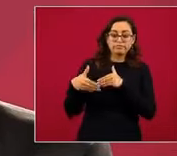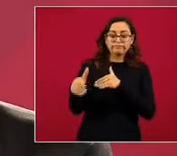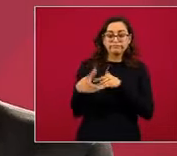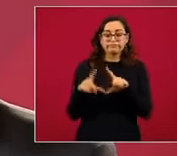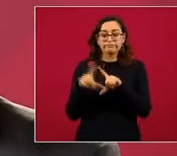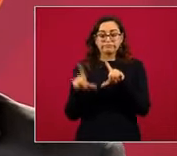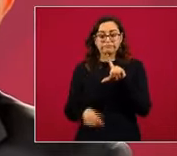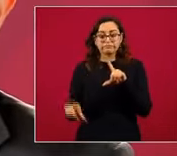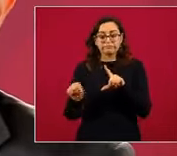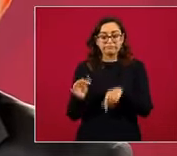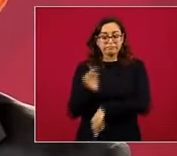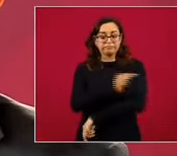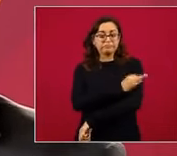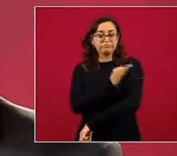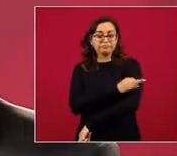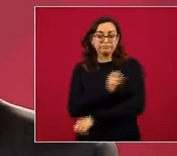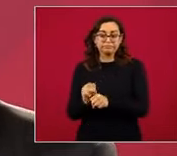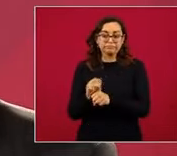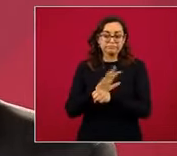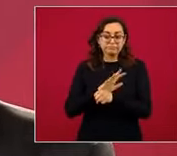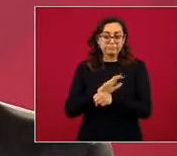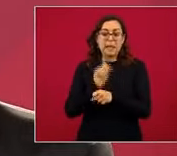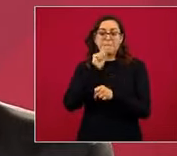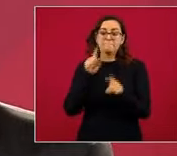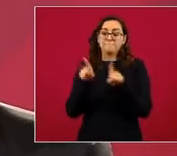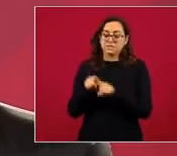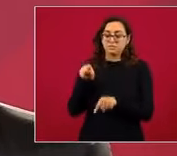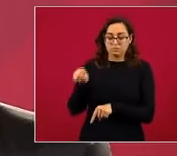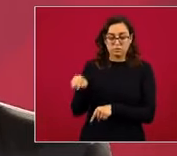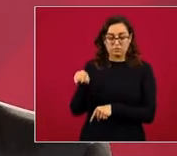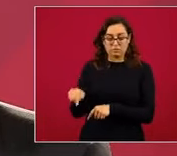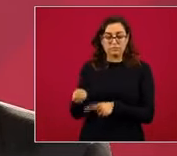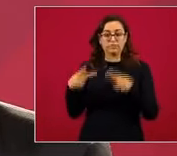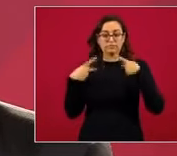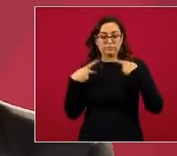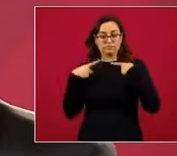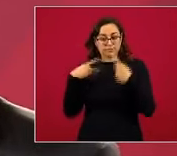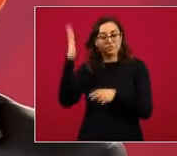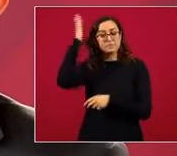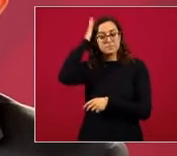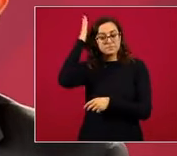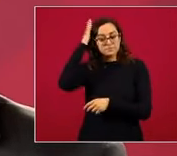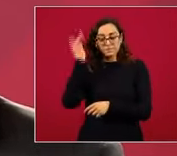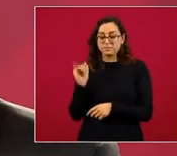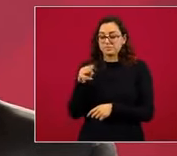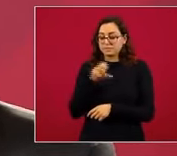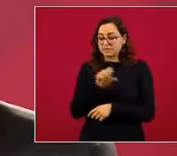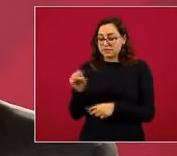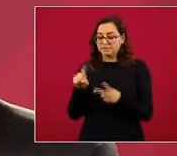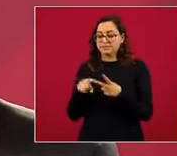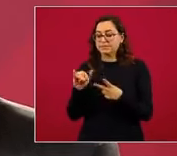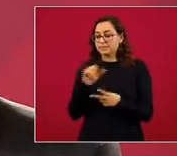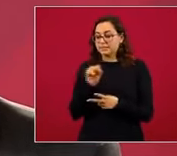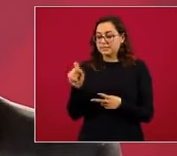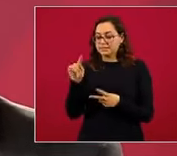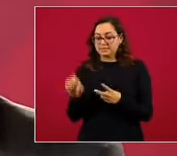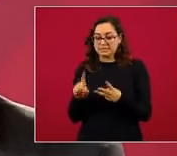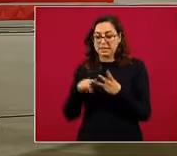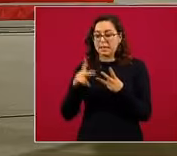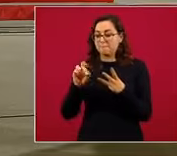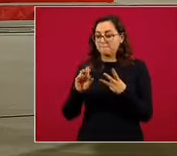vacunación COVID. Por supuesto, en el Consejo Nacional de Salud también participan las personas titulares del IMSS, del ISSSTE, de los servicios médicos de